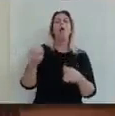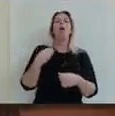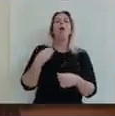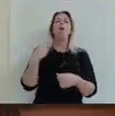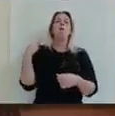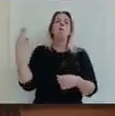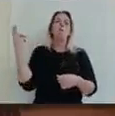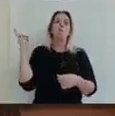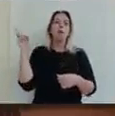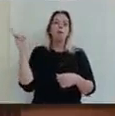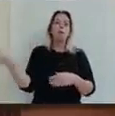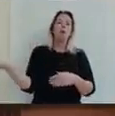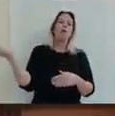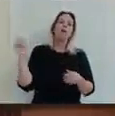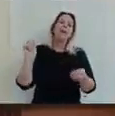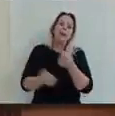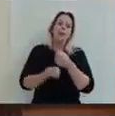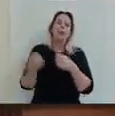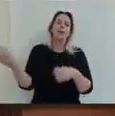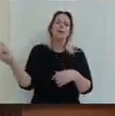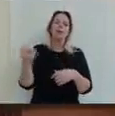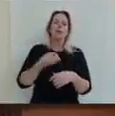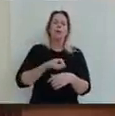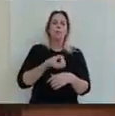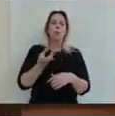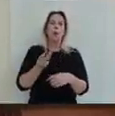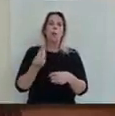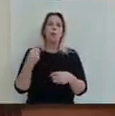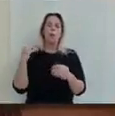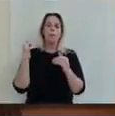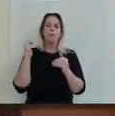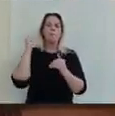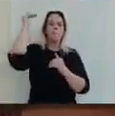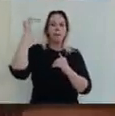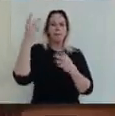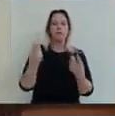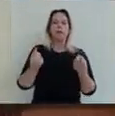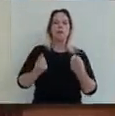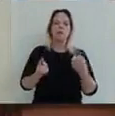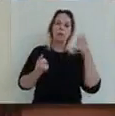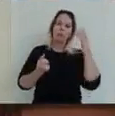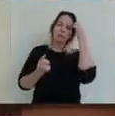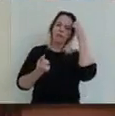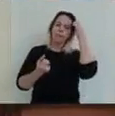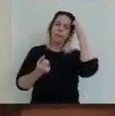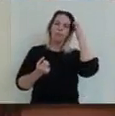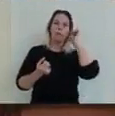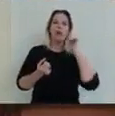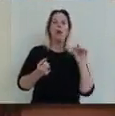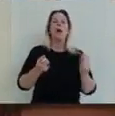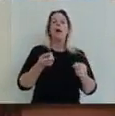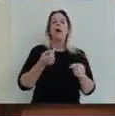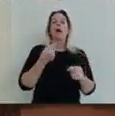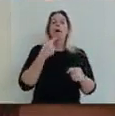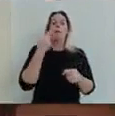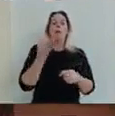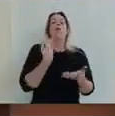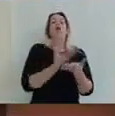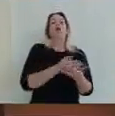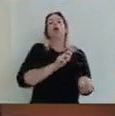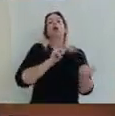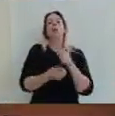Rodríguez, en la número 4, para que se haga un solo expediente y pase a la Comisión de Legislación también. Está. ¿Concejal